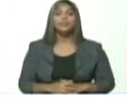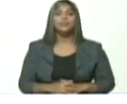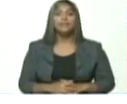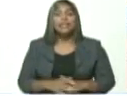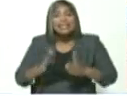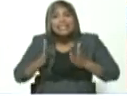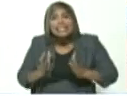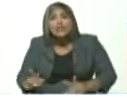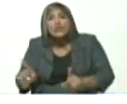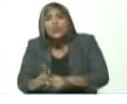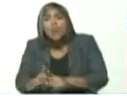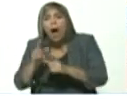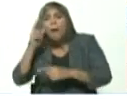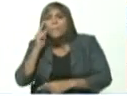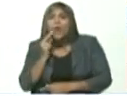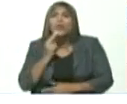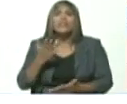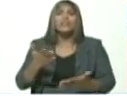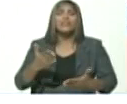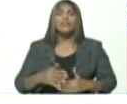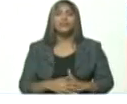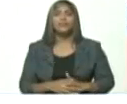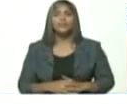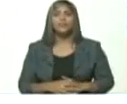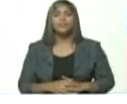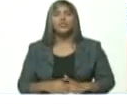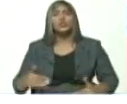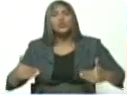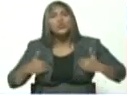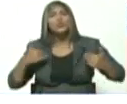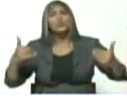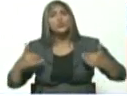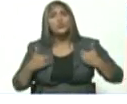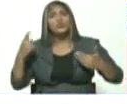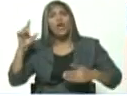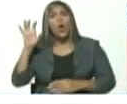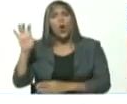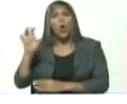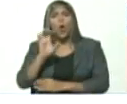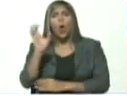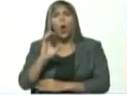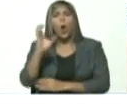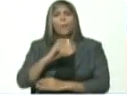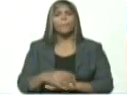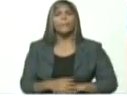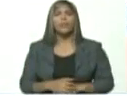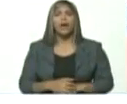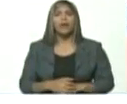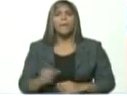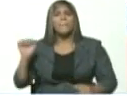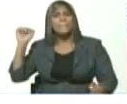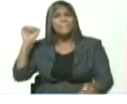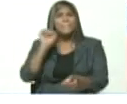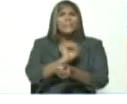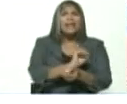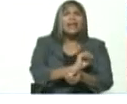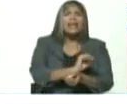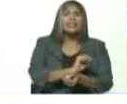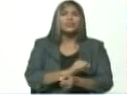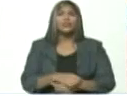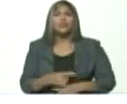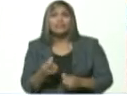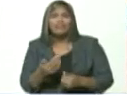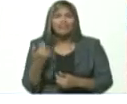mismo padre Bolívar, sufriendo las cadenas del capitalismo